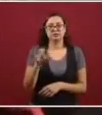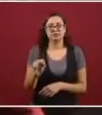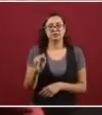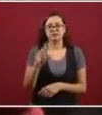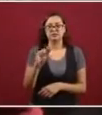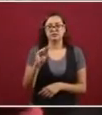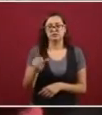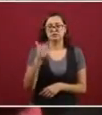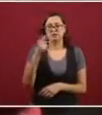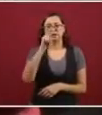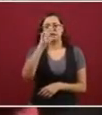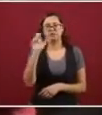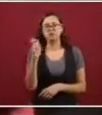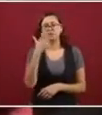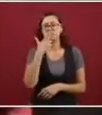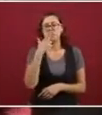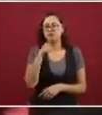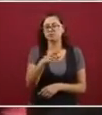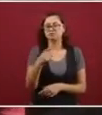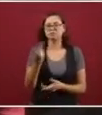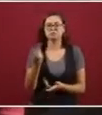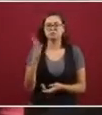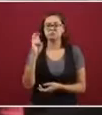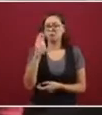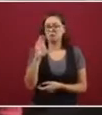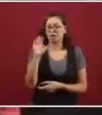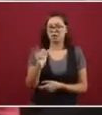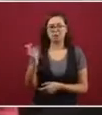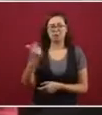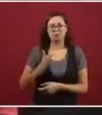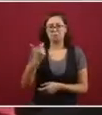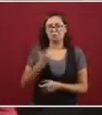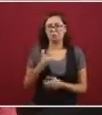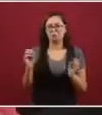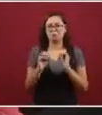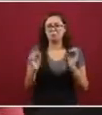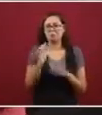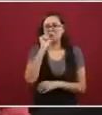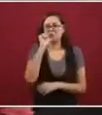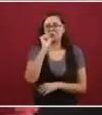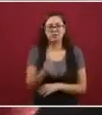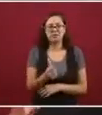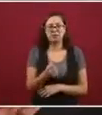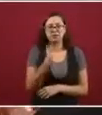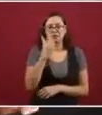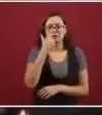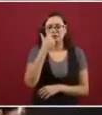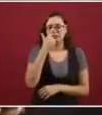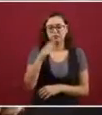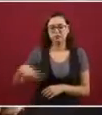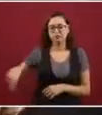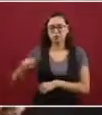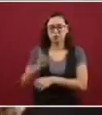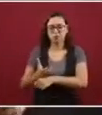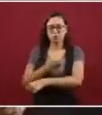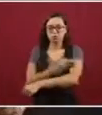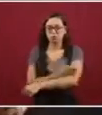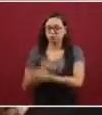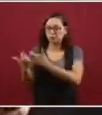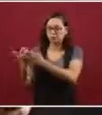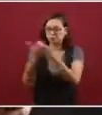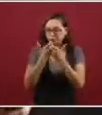Delicias, Chihuahua. No le había llegado su beca al joven. Y los compañeros de su salón le